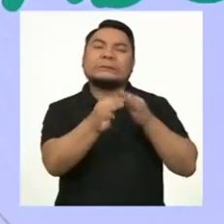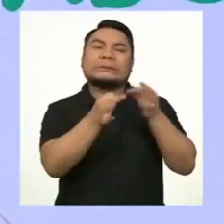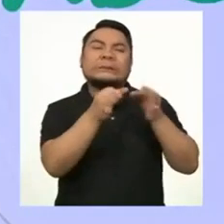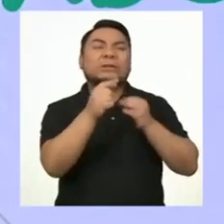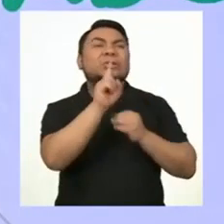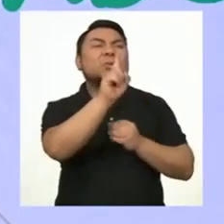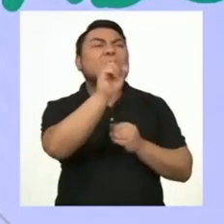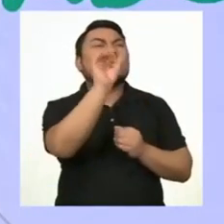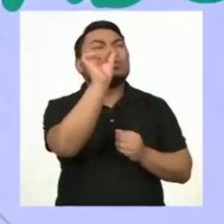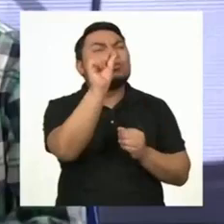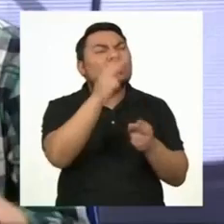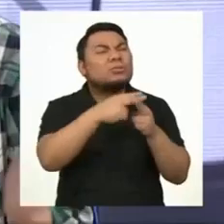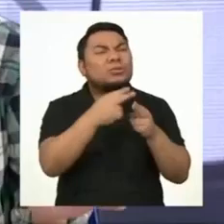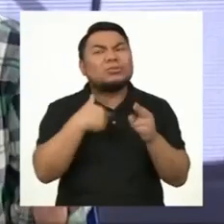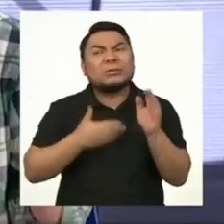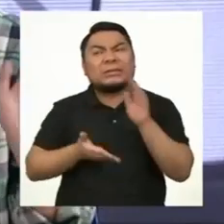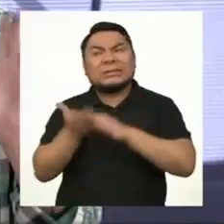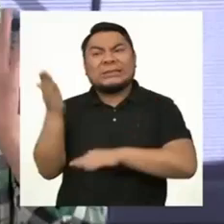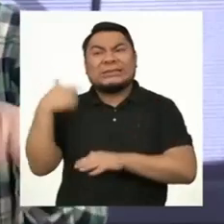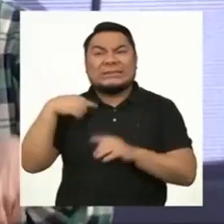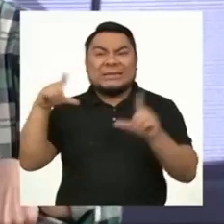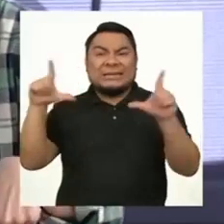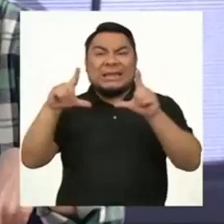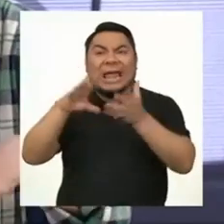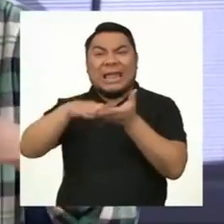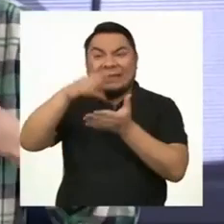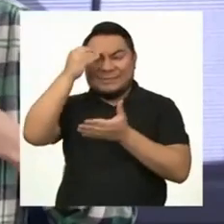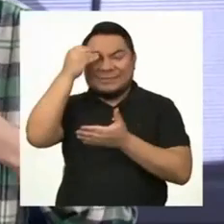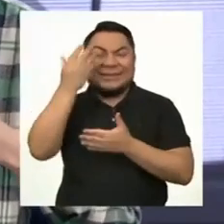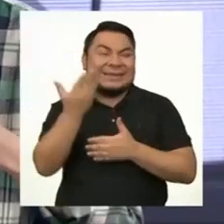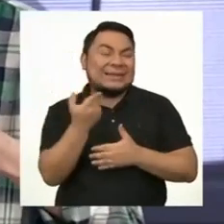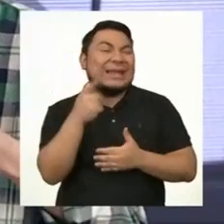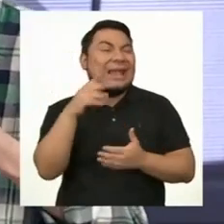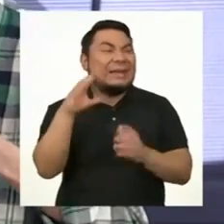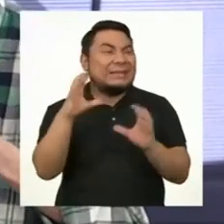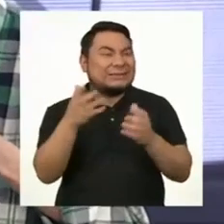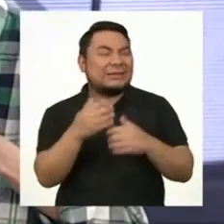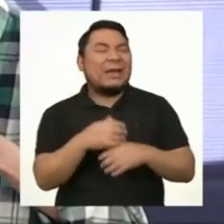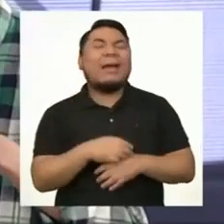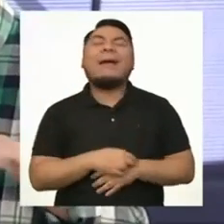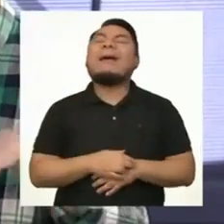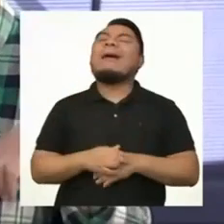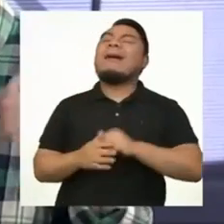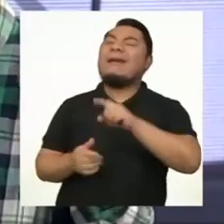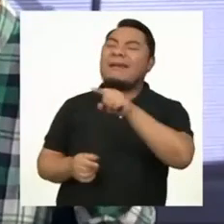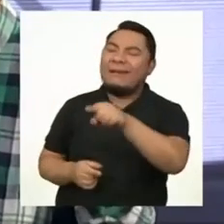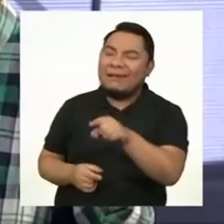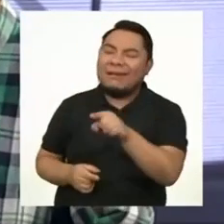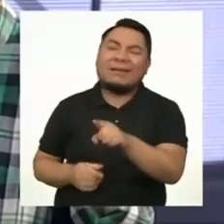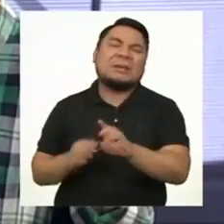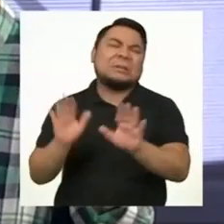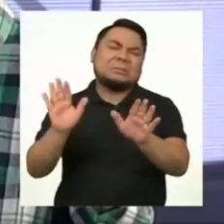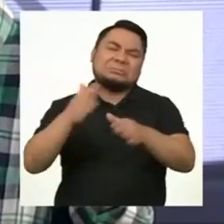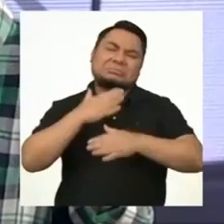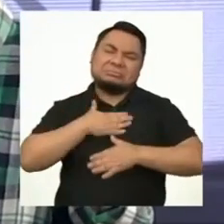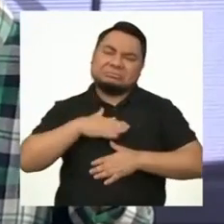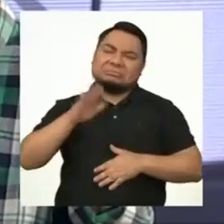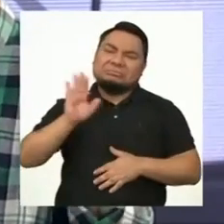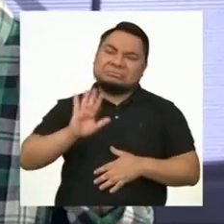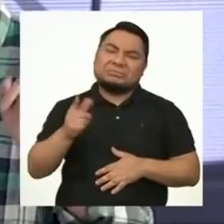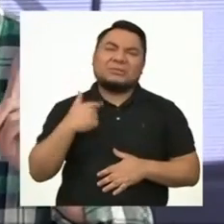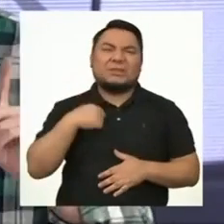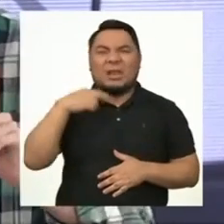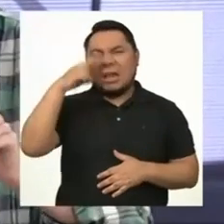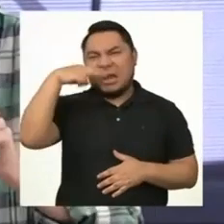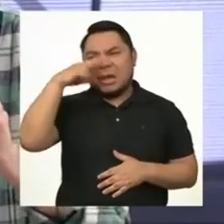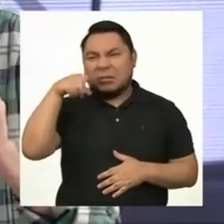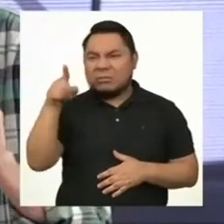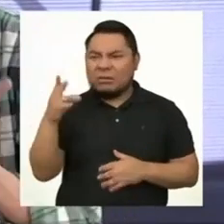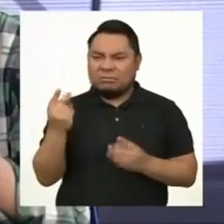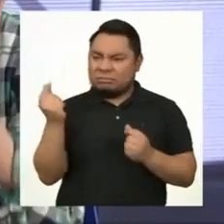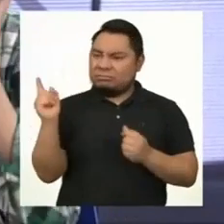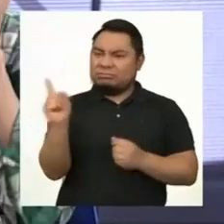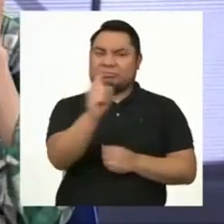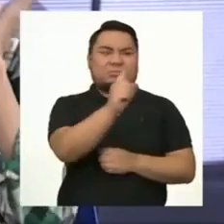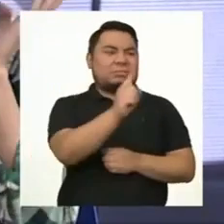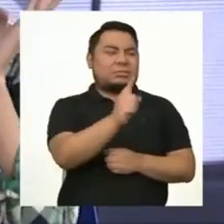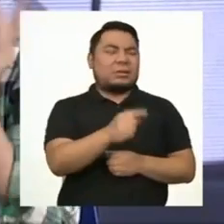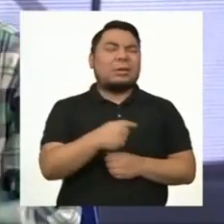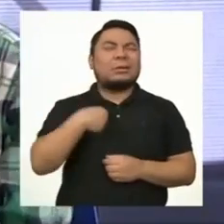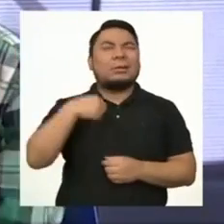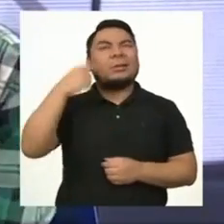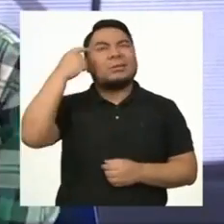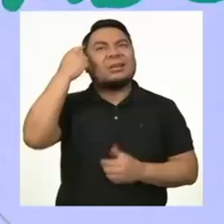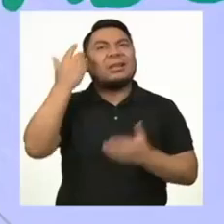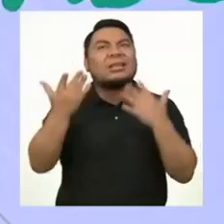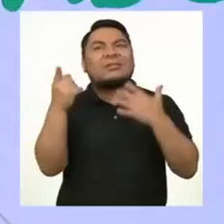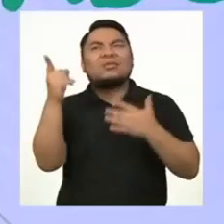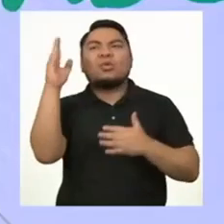tenía que correr para grabar. ¡Ah, eso! Tranqui. Me pareció raro, pero supuse que estabas con algo